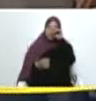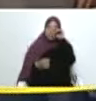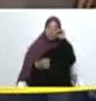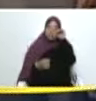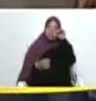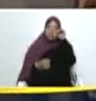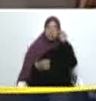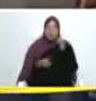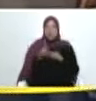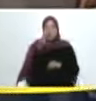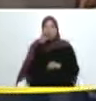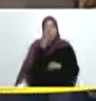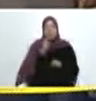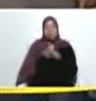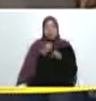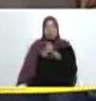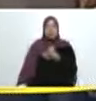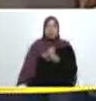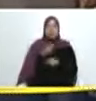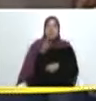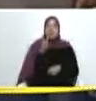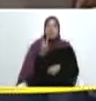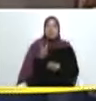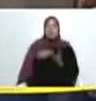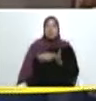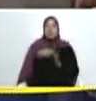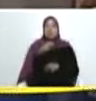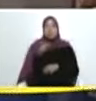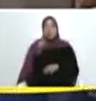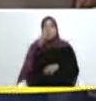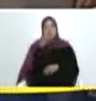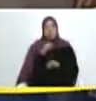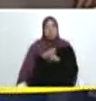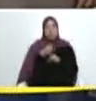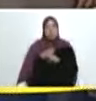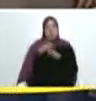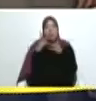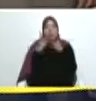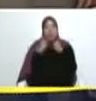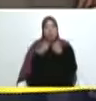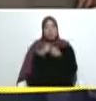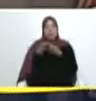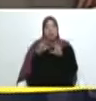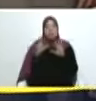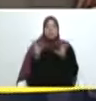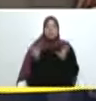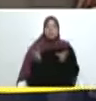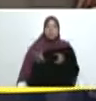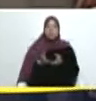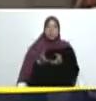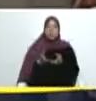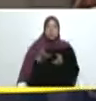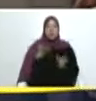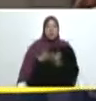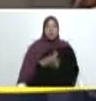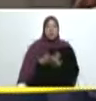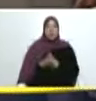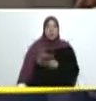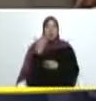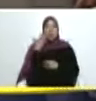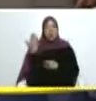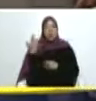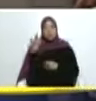de una década, no es para dentro de dos décadas. Y cuando vemos los números a nivel mundial, son realmente